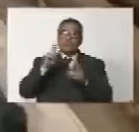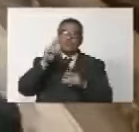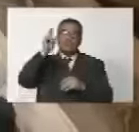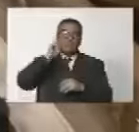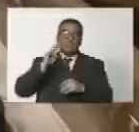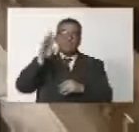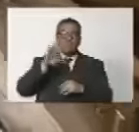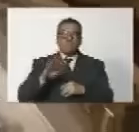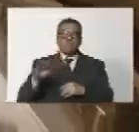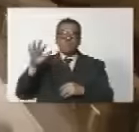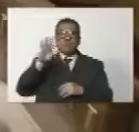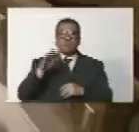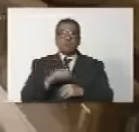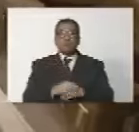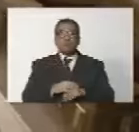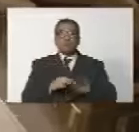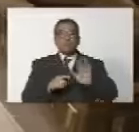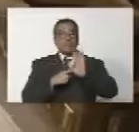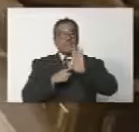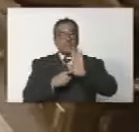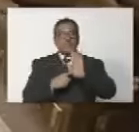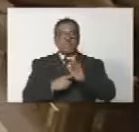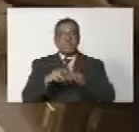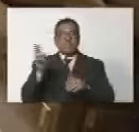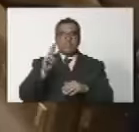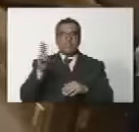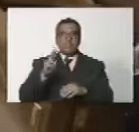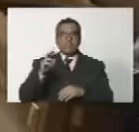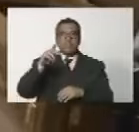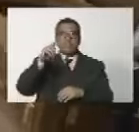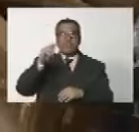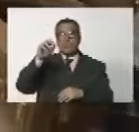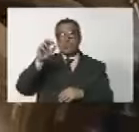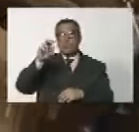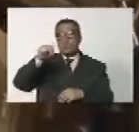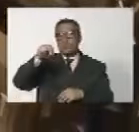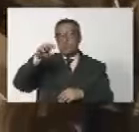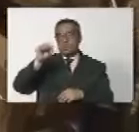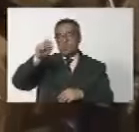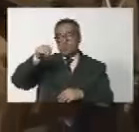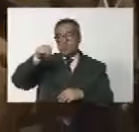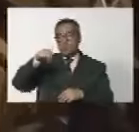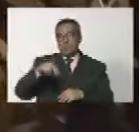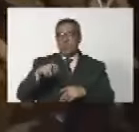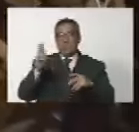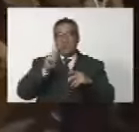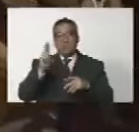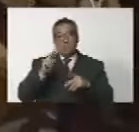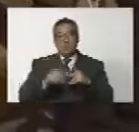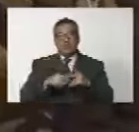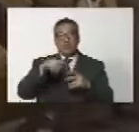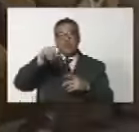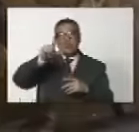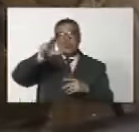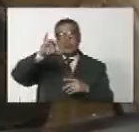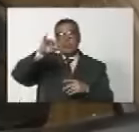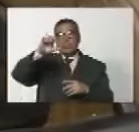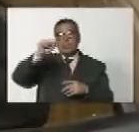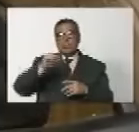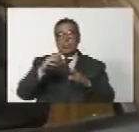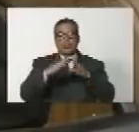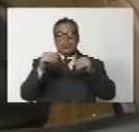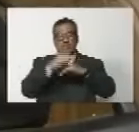la República Bolivariana de Venezuela ante la República de Tunecina, concurrente ante la República de Libia. Es